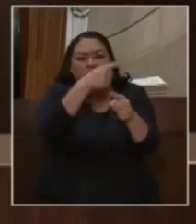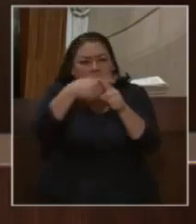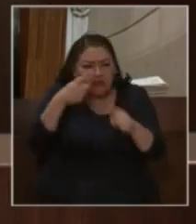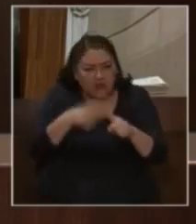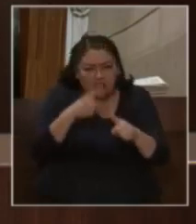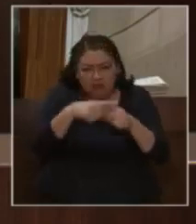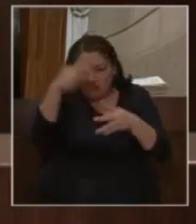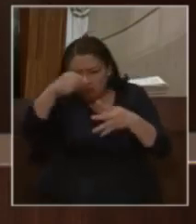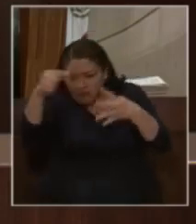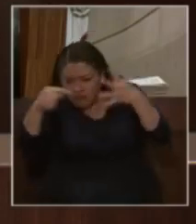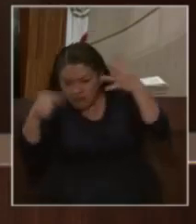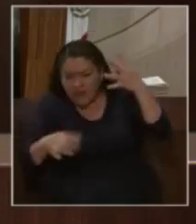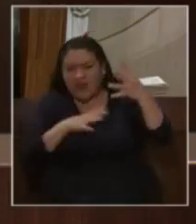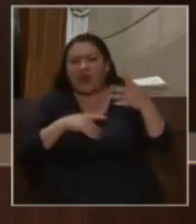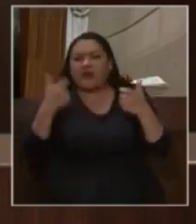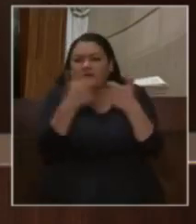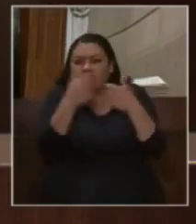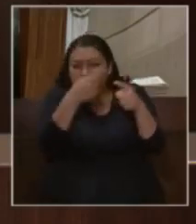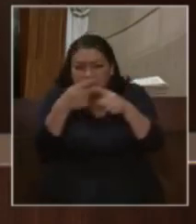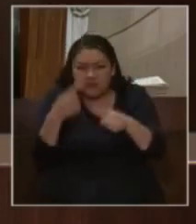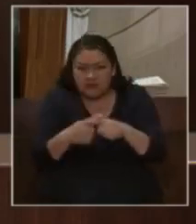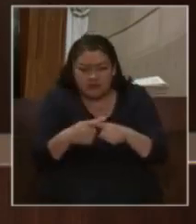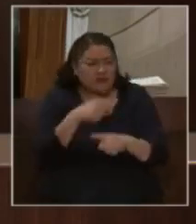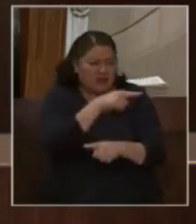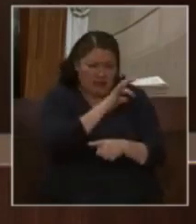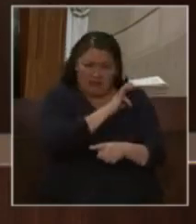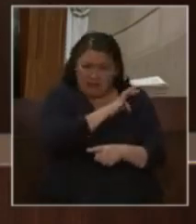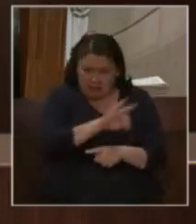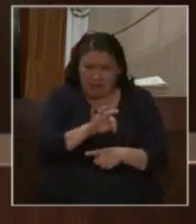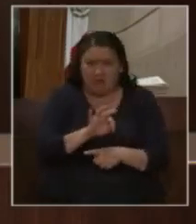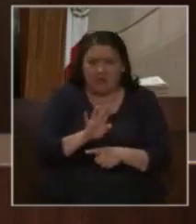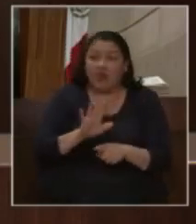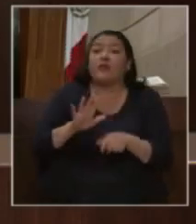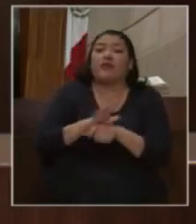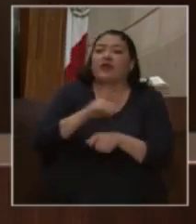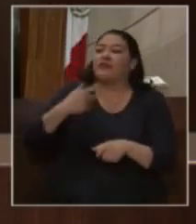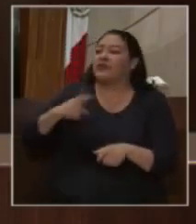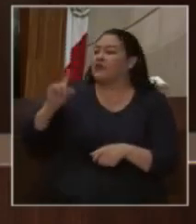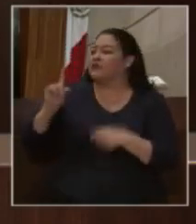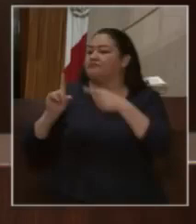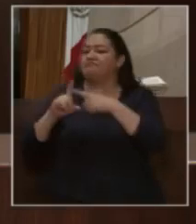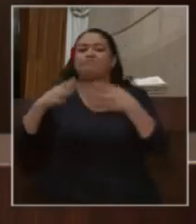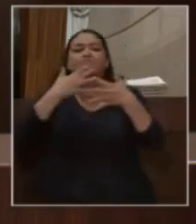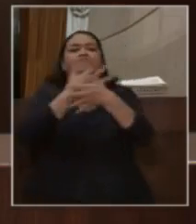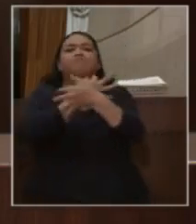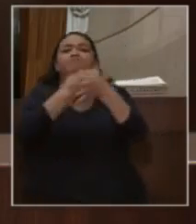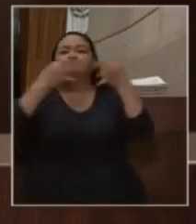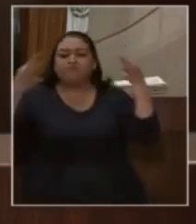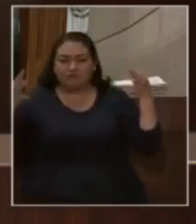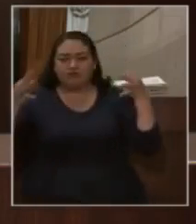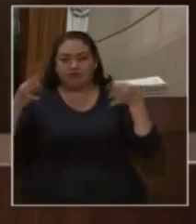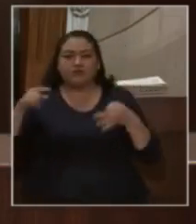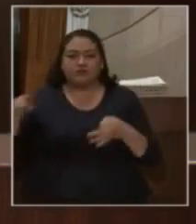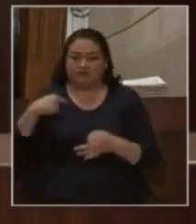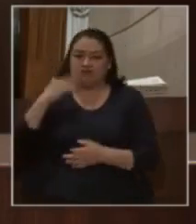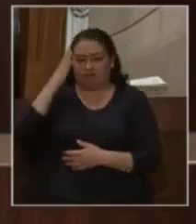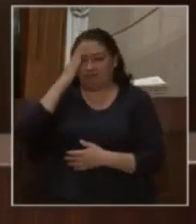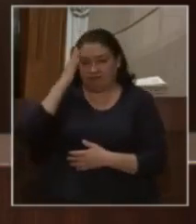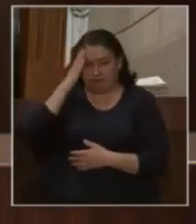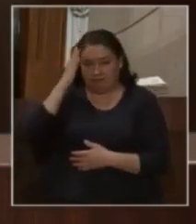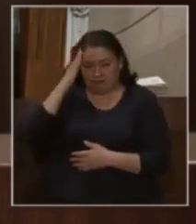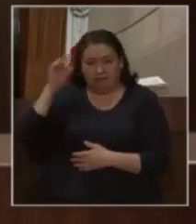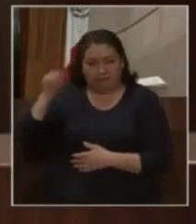del fideicomiso, precisamente a través de las expresiones abiertas que en su momento hizo el